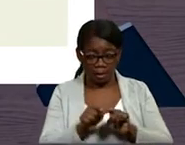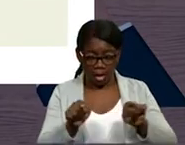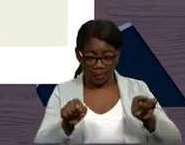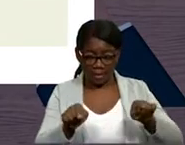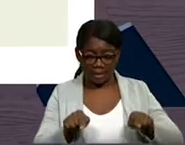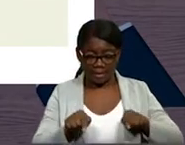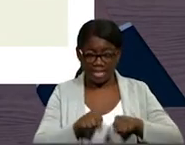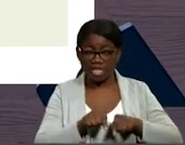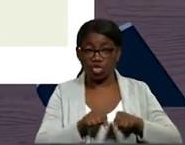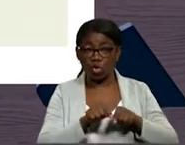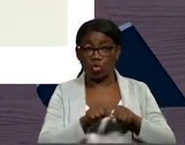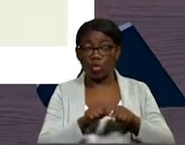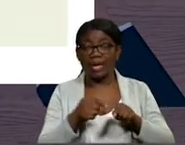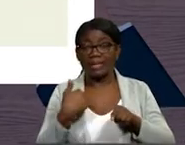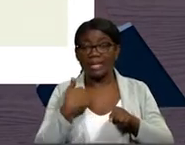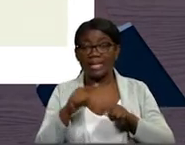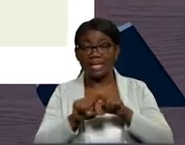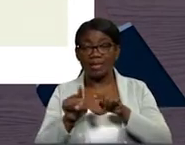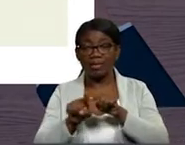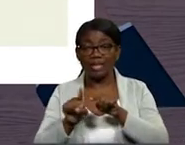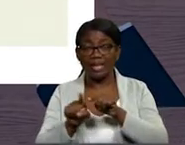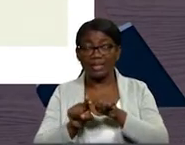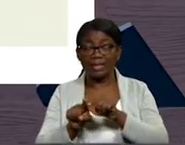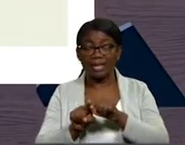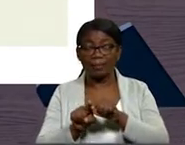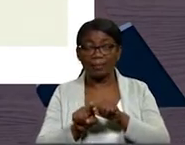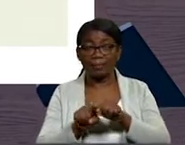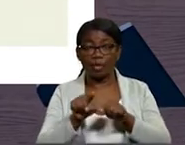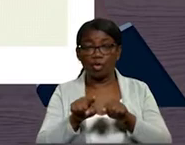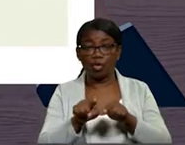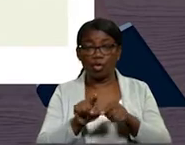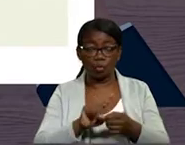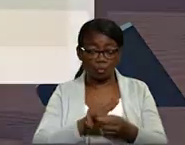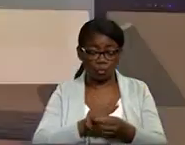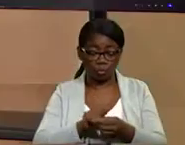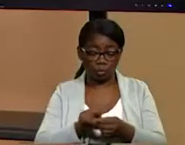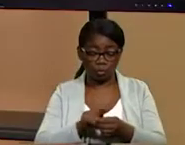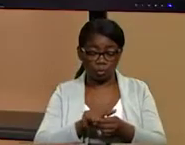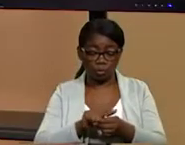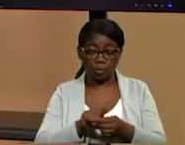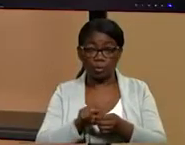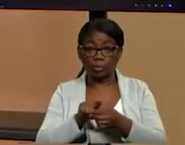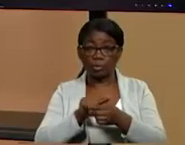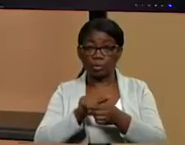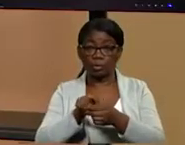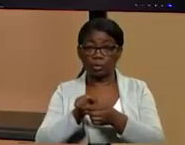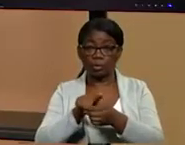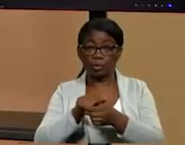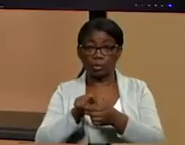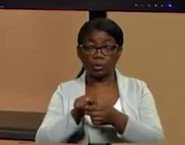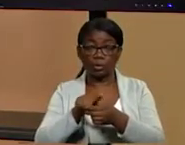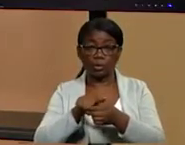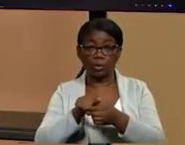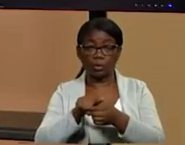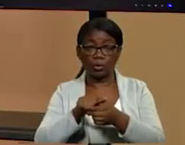tenemos varios rangos, corriente continua, ¿ok?, y también tenemos la sección de semiconductores. Ustedes lo encuentran